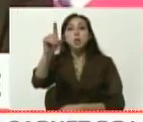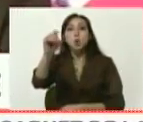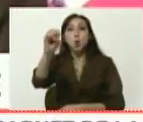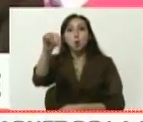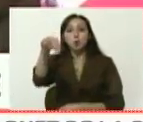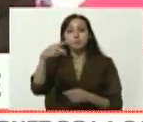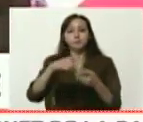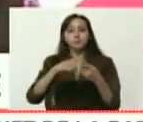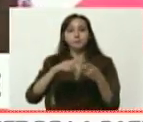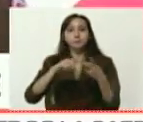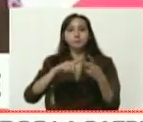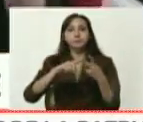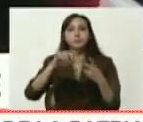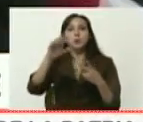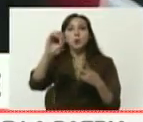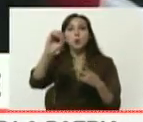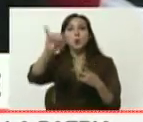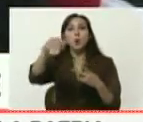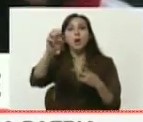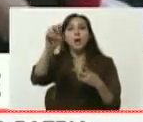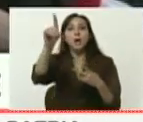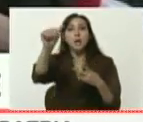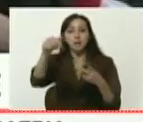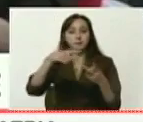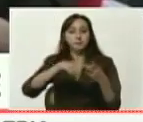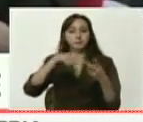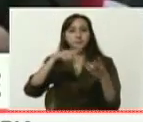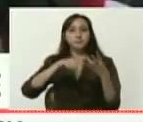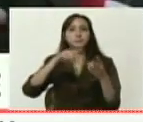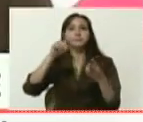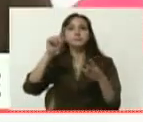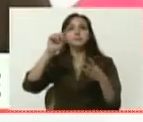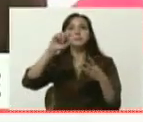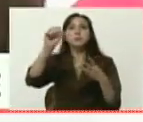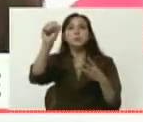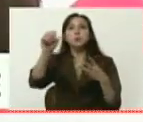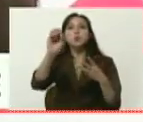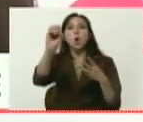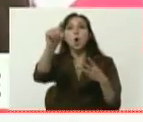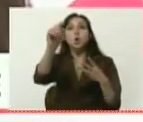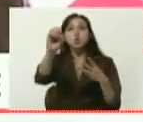presente. Fabricio Ojeda, presente. Víctor Soto Rojas,